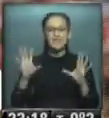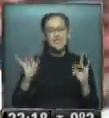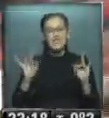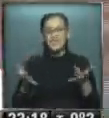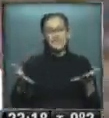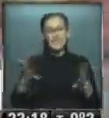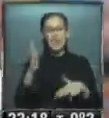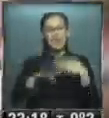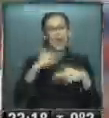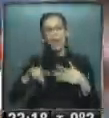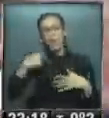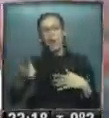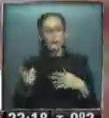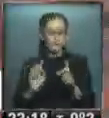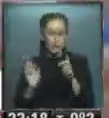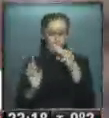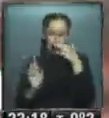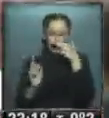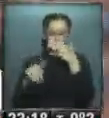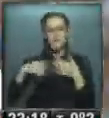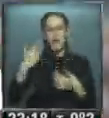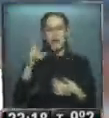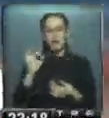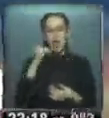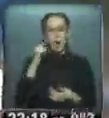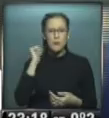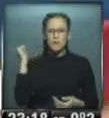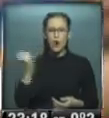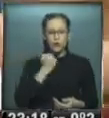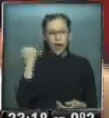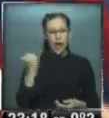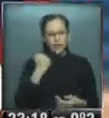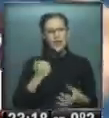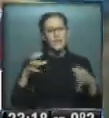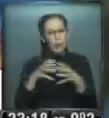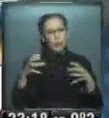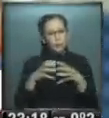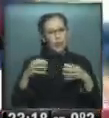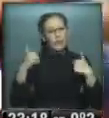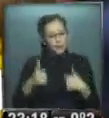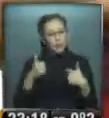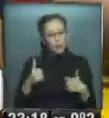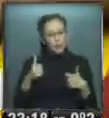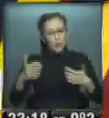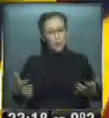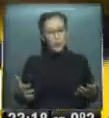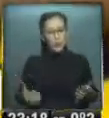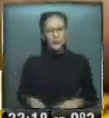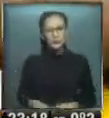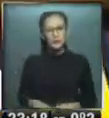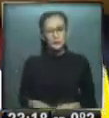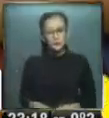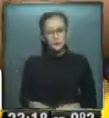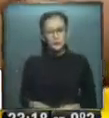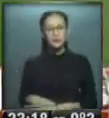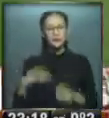otro seleccionado. Lo salvamos. Mauro Icardi, un gran futbolista argentino que viene explotando en los últimos partidos y en esta última temporada, que ha